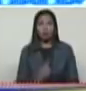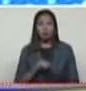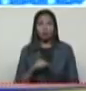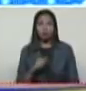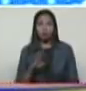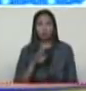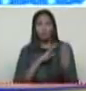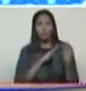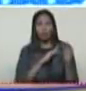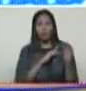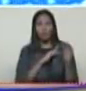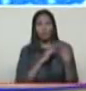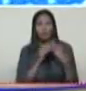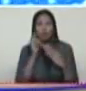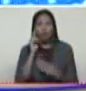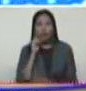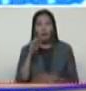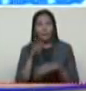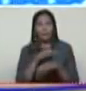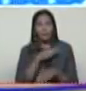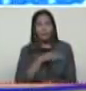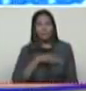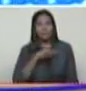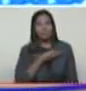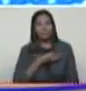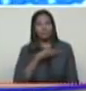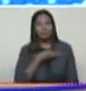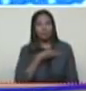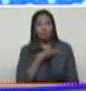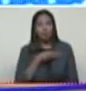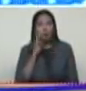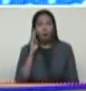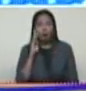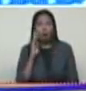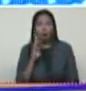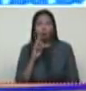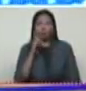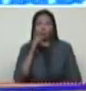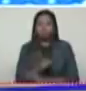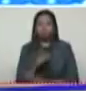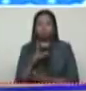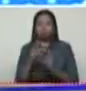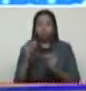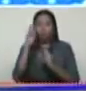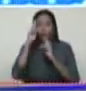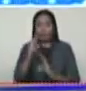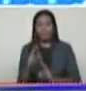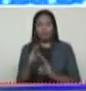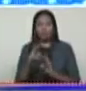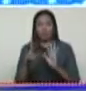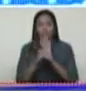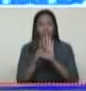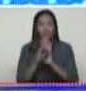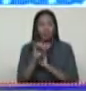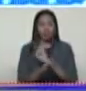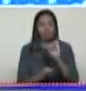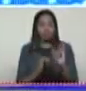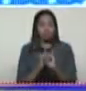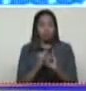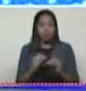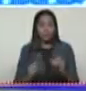correspondencia con nuestra visión estricta de respeto al derecho internacional como base de la